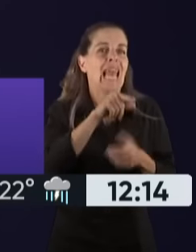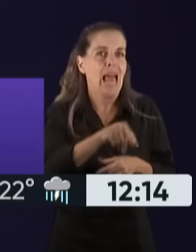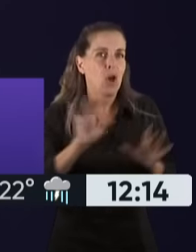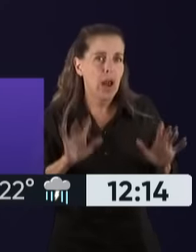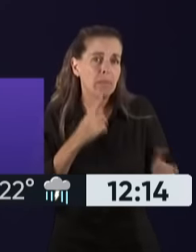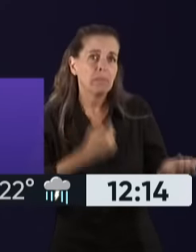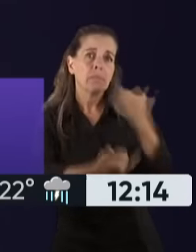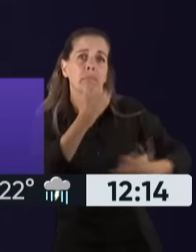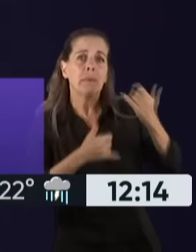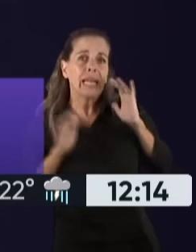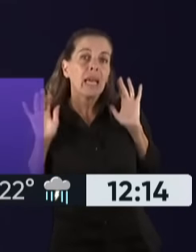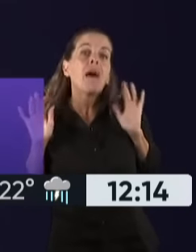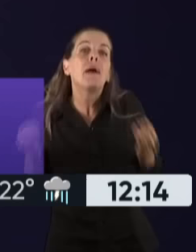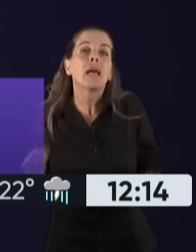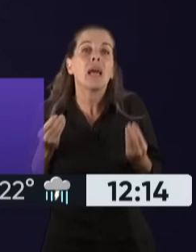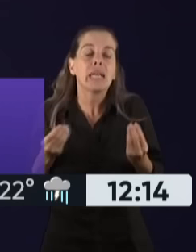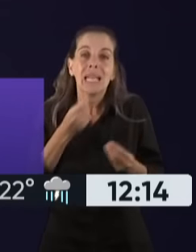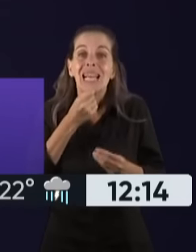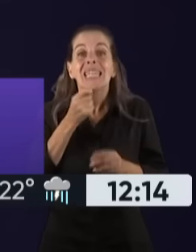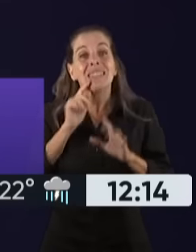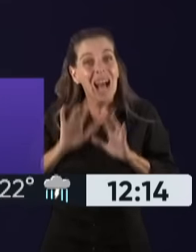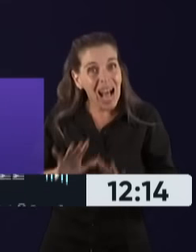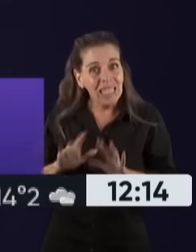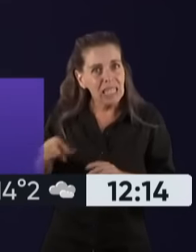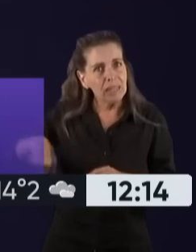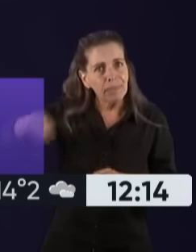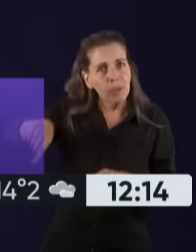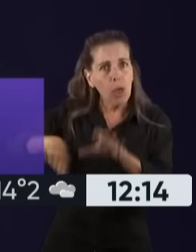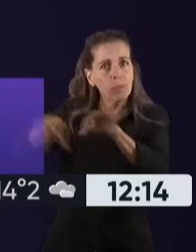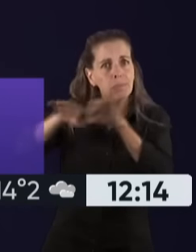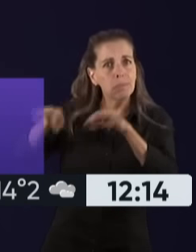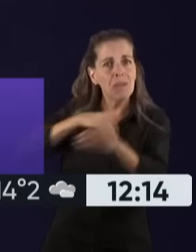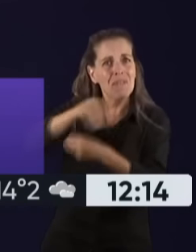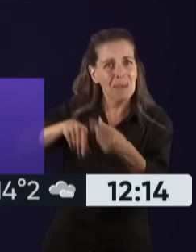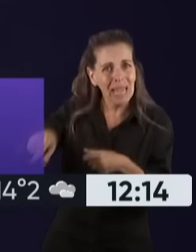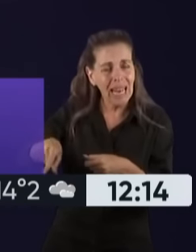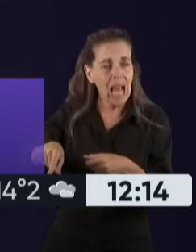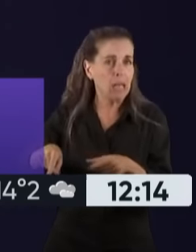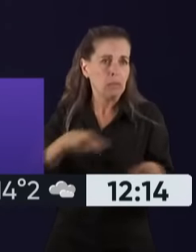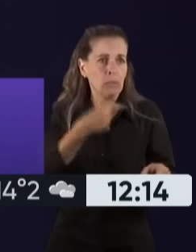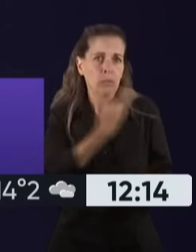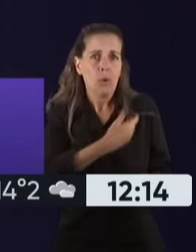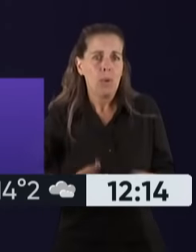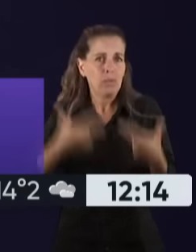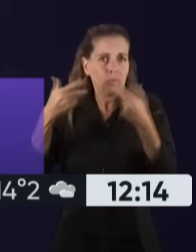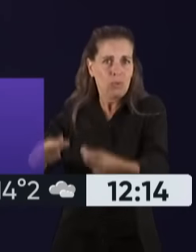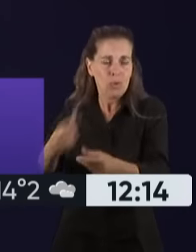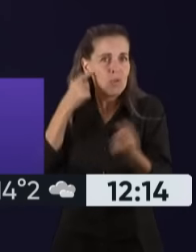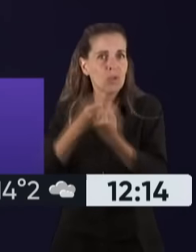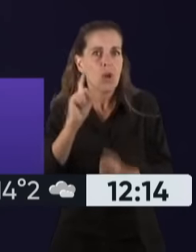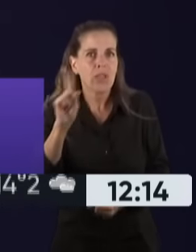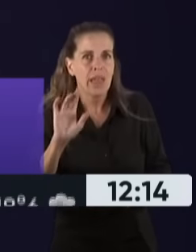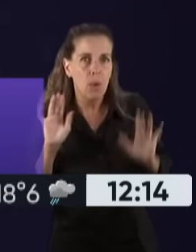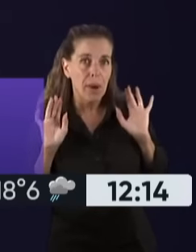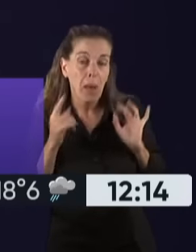preguntando pero claramente si esto tuvo algún interés personal lo rechazamos absolutamente no de no tenerlo entiendo